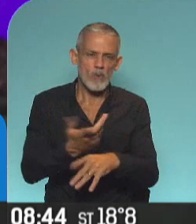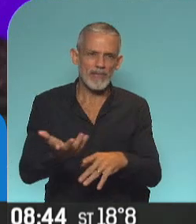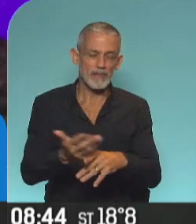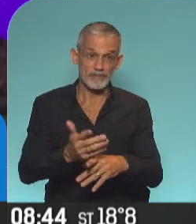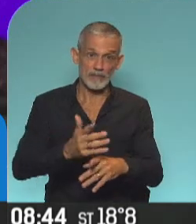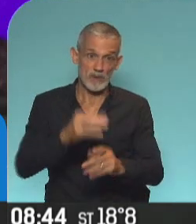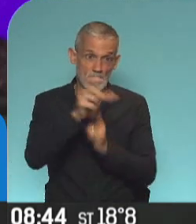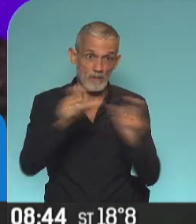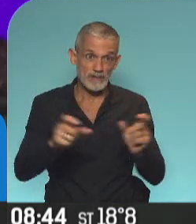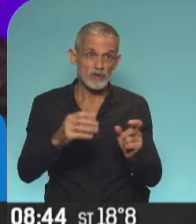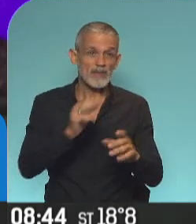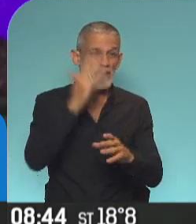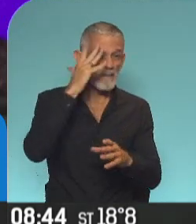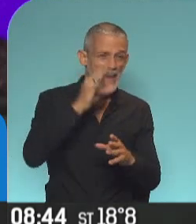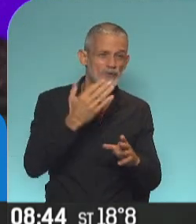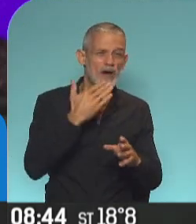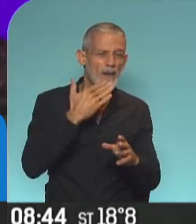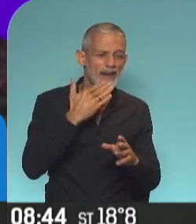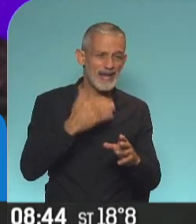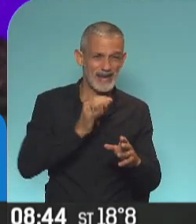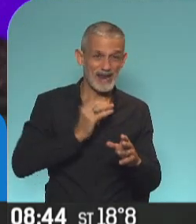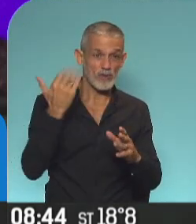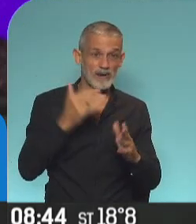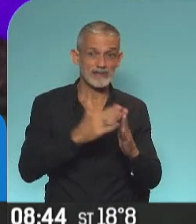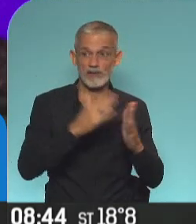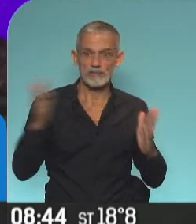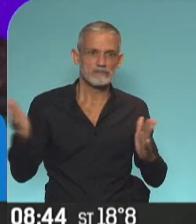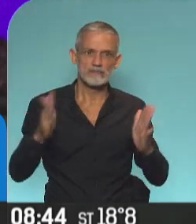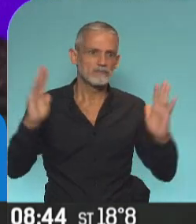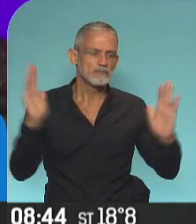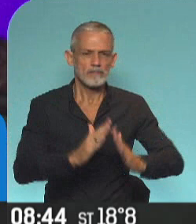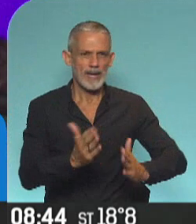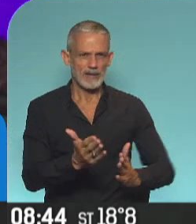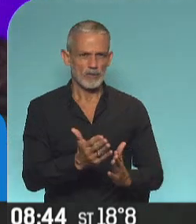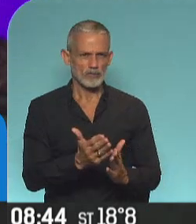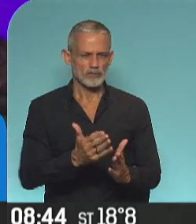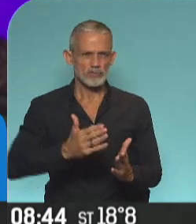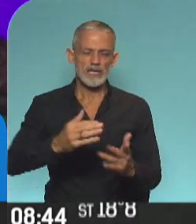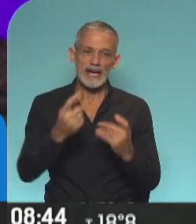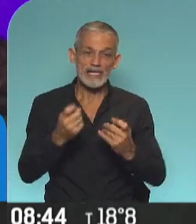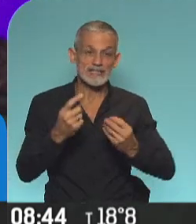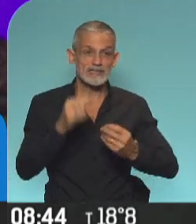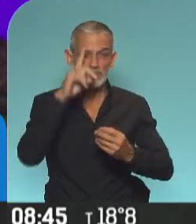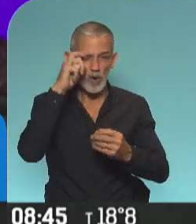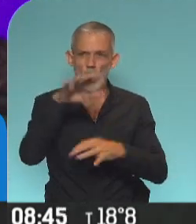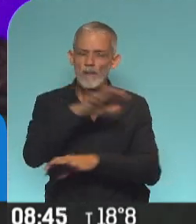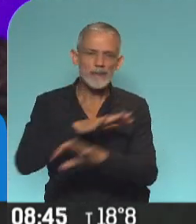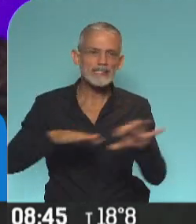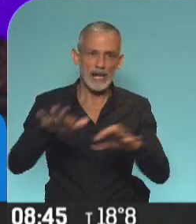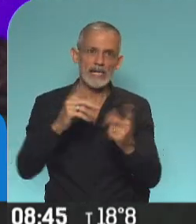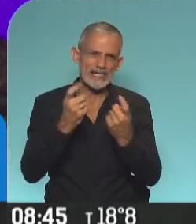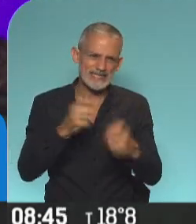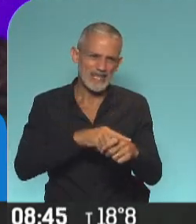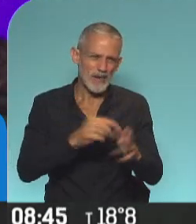voluntariamente entre marzo abril del año pasado en la necesidad y la reacomodación de la estructura sanitaria necesito